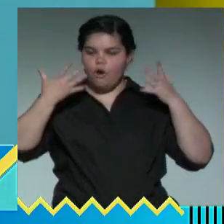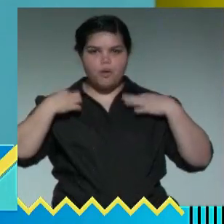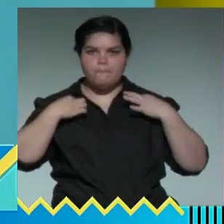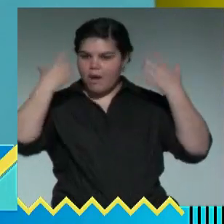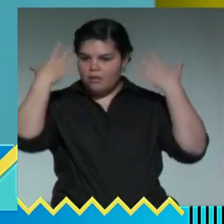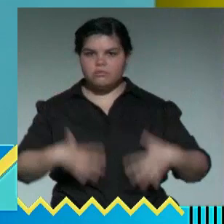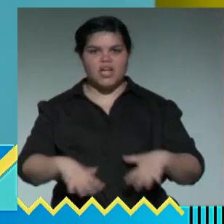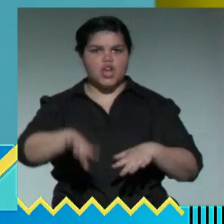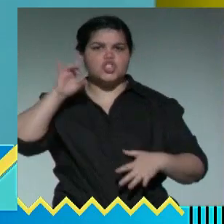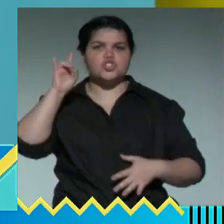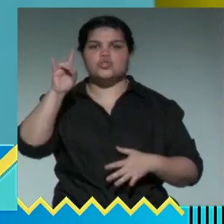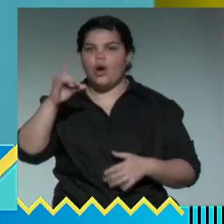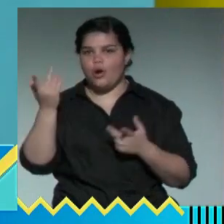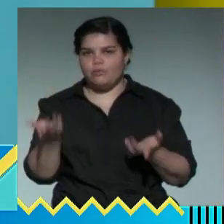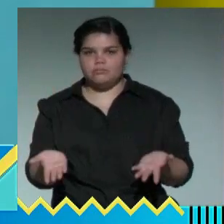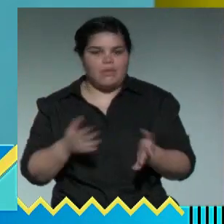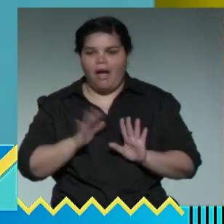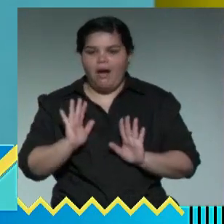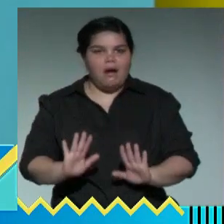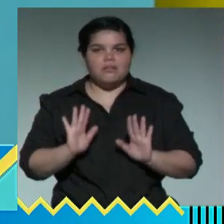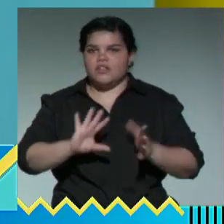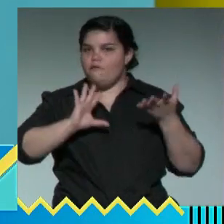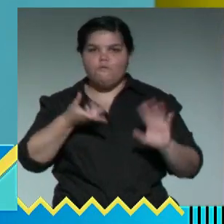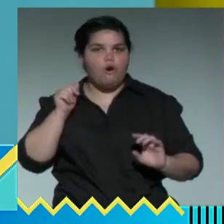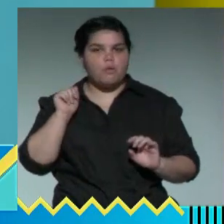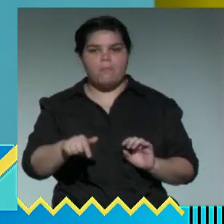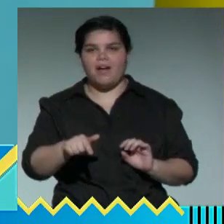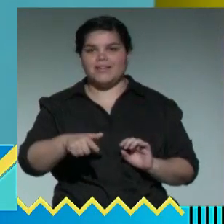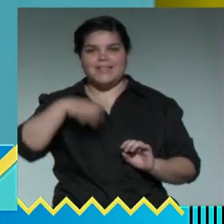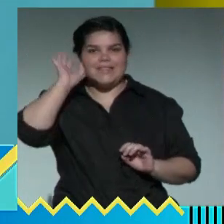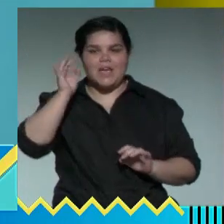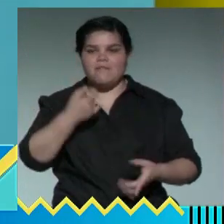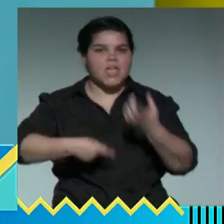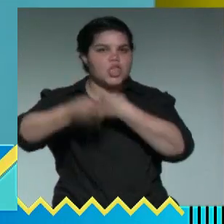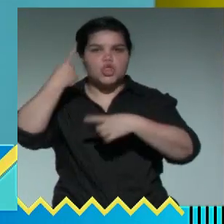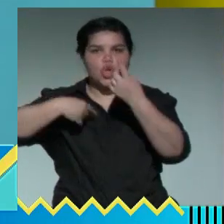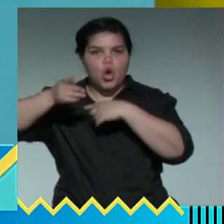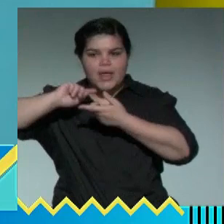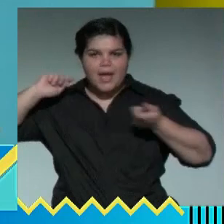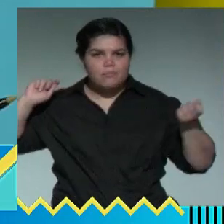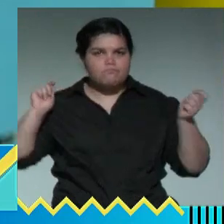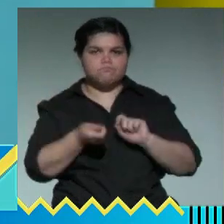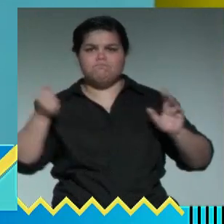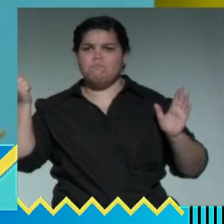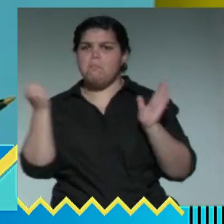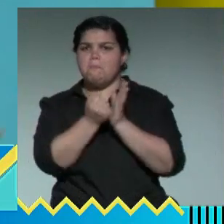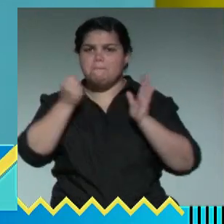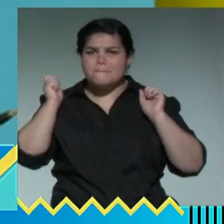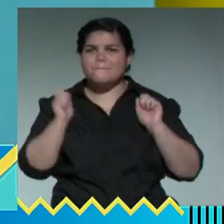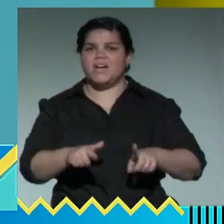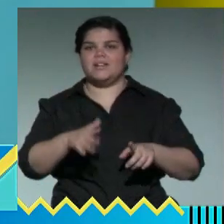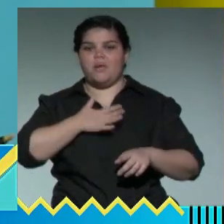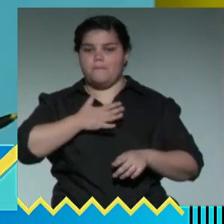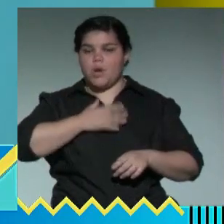hacer rock, ¿sí? De formas de romper con la historia, si se quiere, ¿sí? Con esto que les decía, disruptivo en el